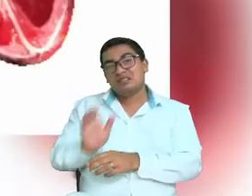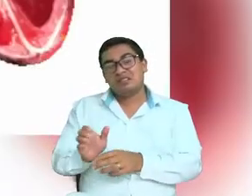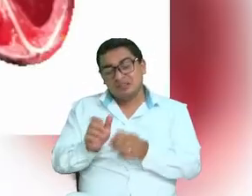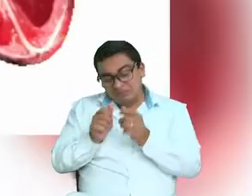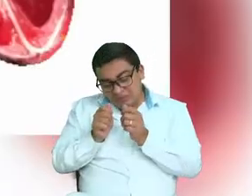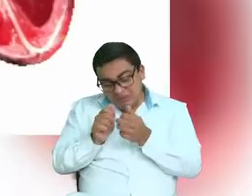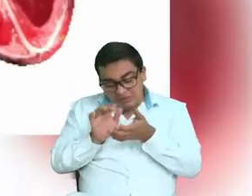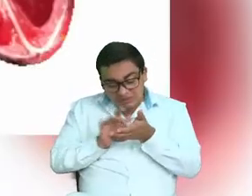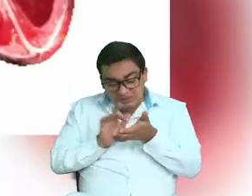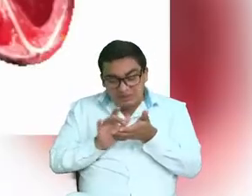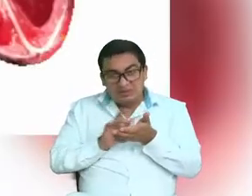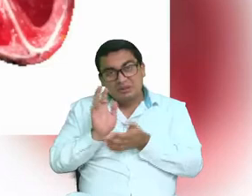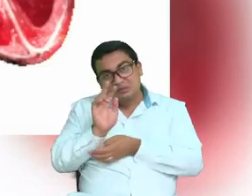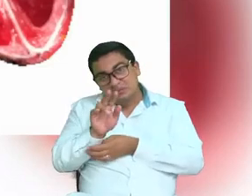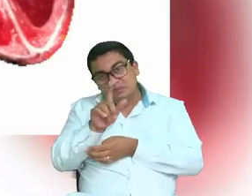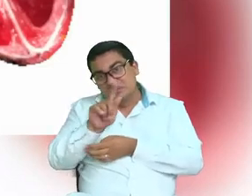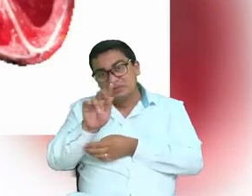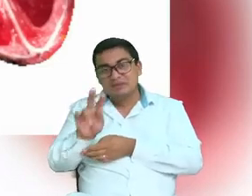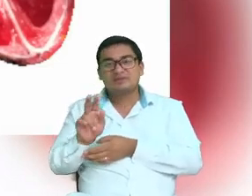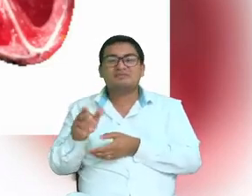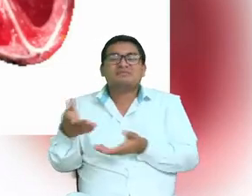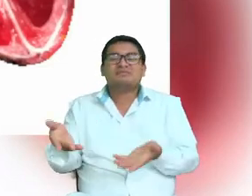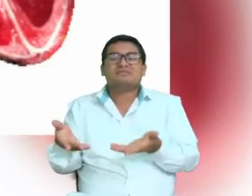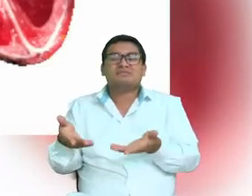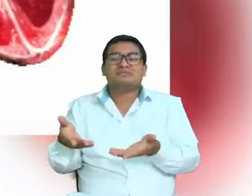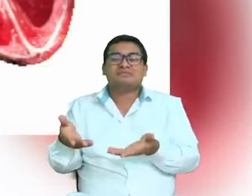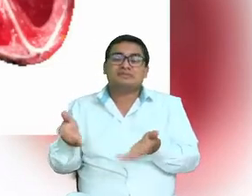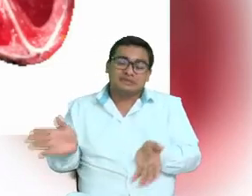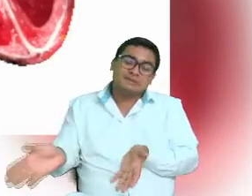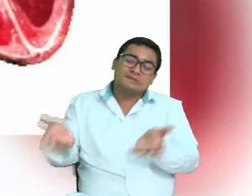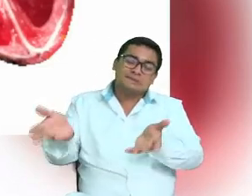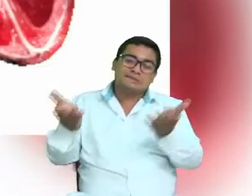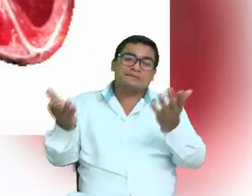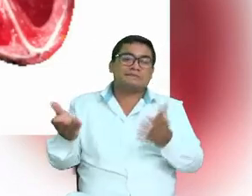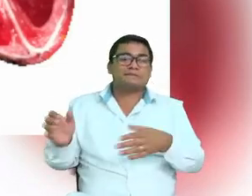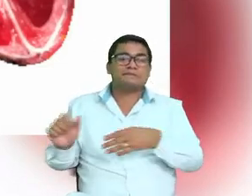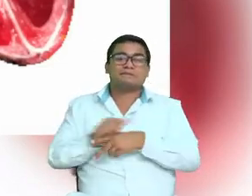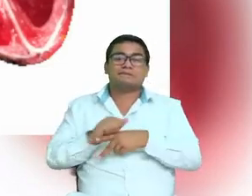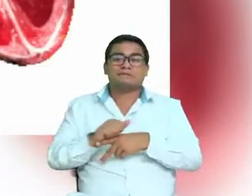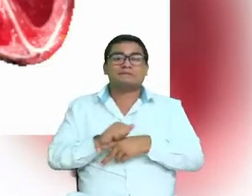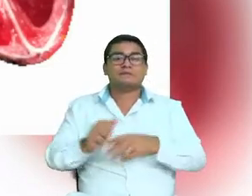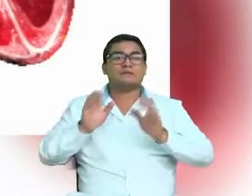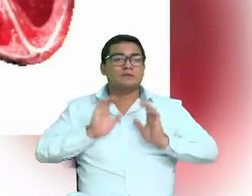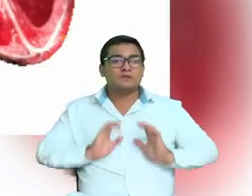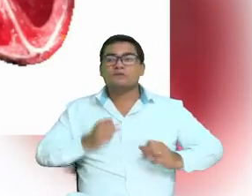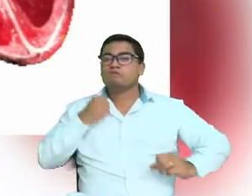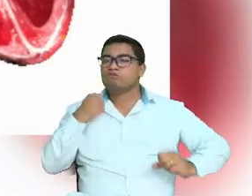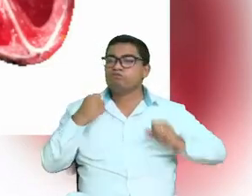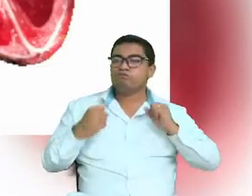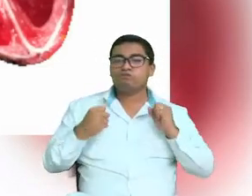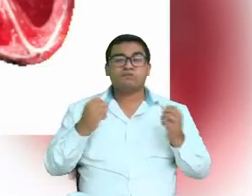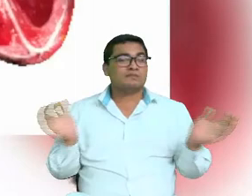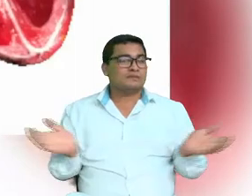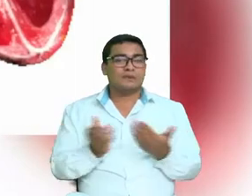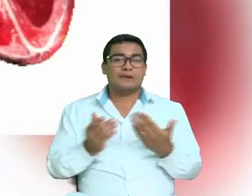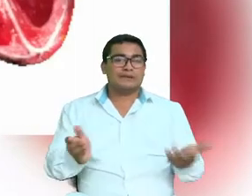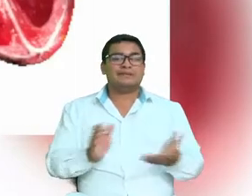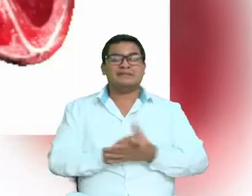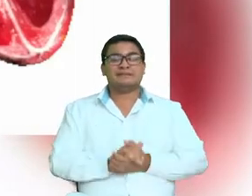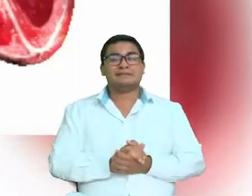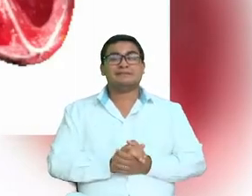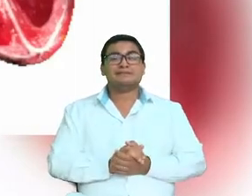tablet, que esté en el sofá, que esté sentado y no involucrarlo en cuestiones de ejercicio físico, de caminata. ¿Cuál es